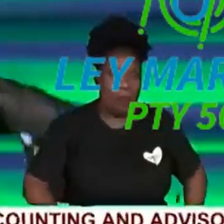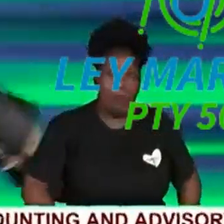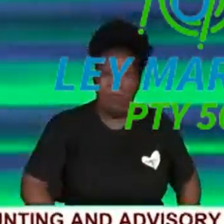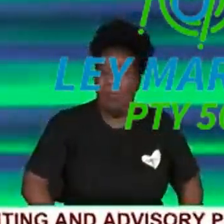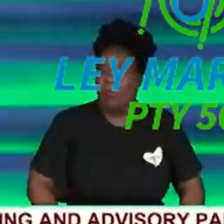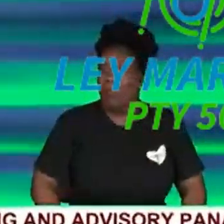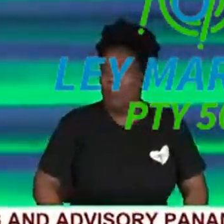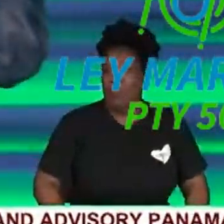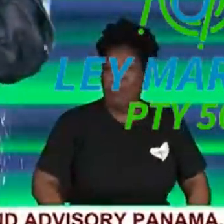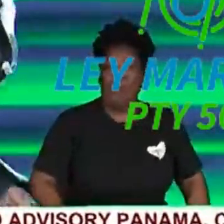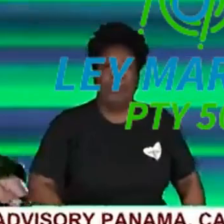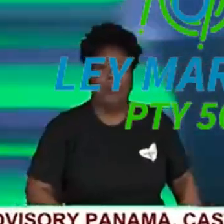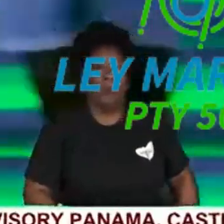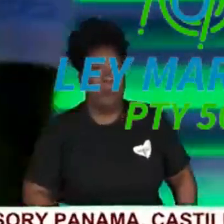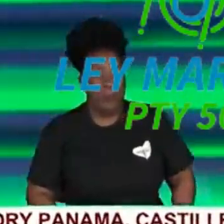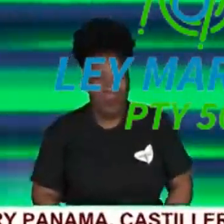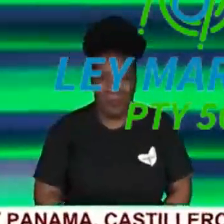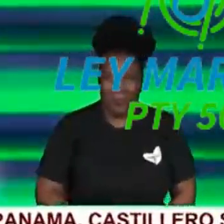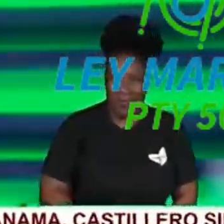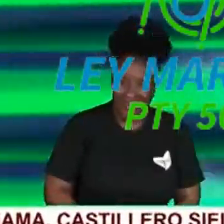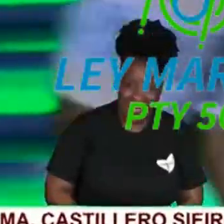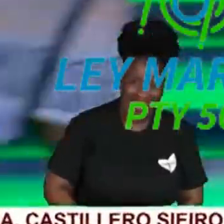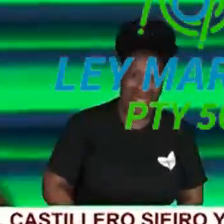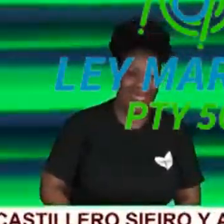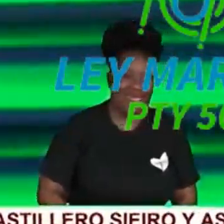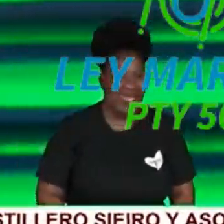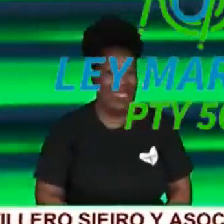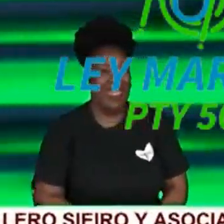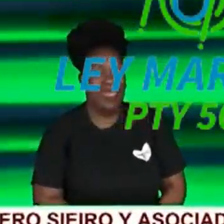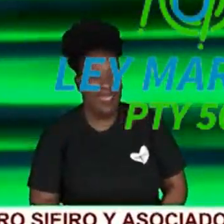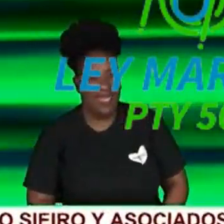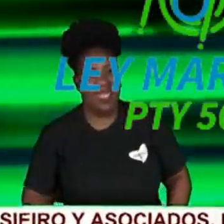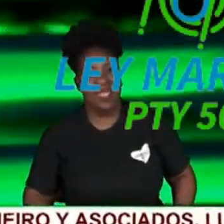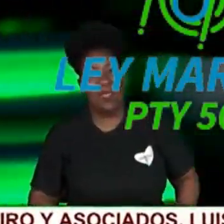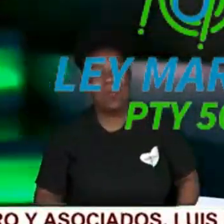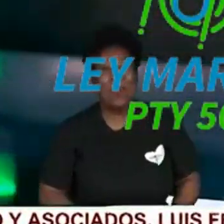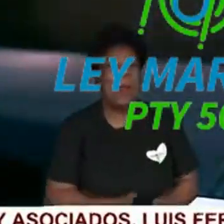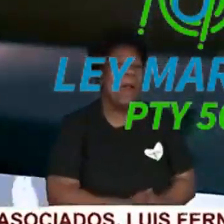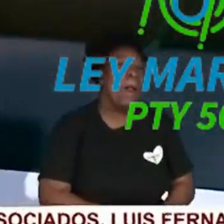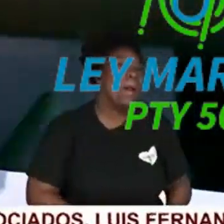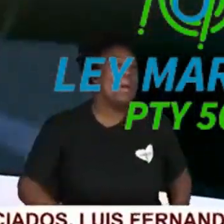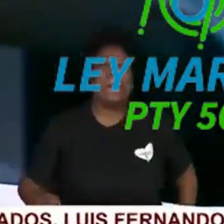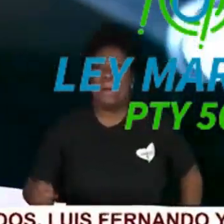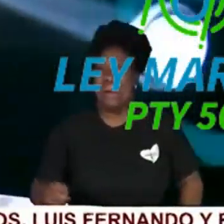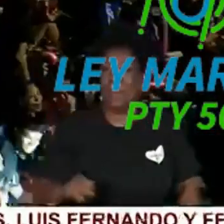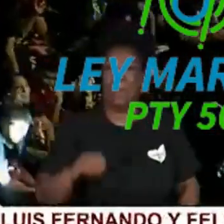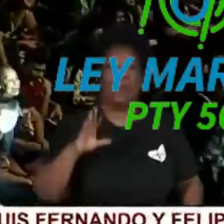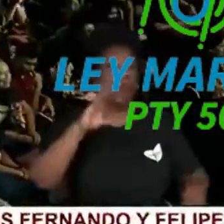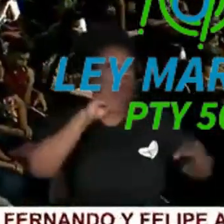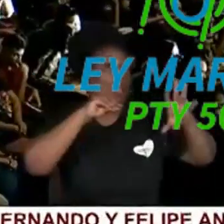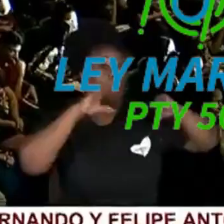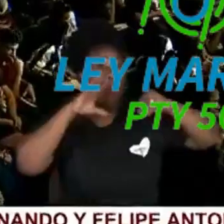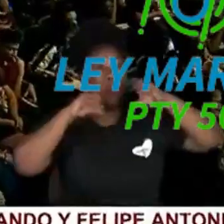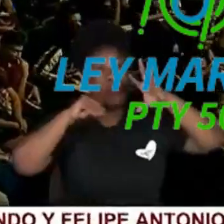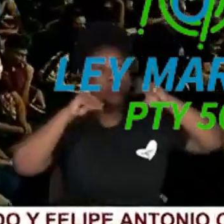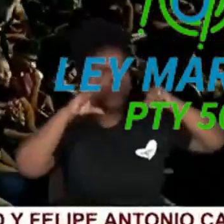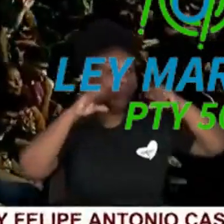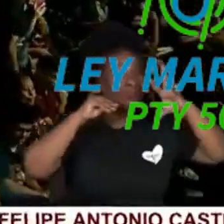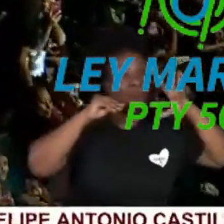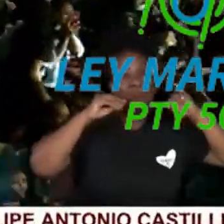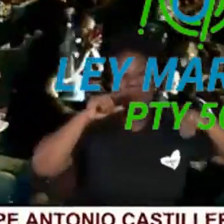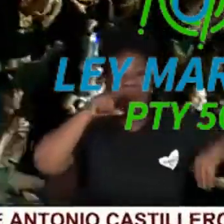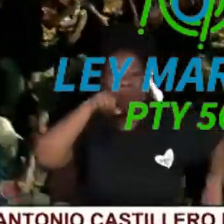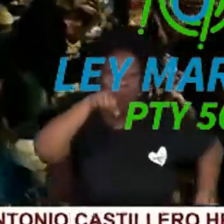¿Cómo va le decimos, pa' ver? ¿Cómo así, bebé? No me está gustando lo que están hablando de ti.